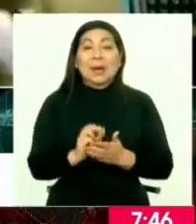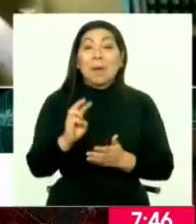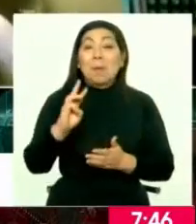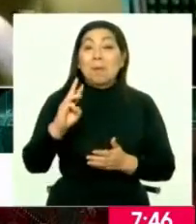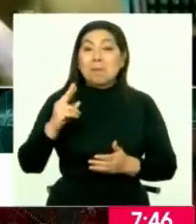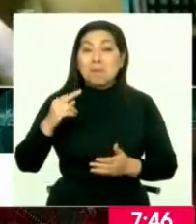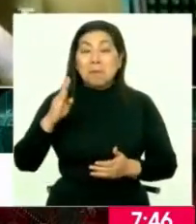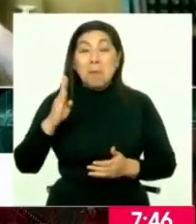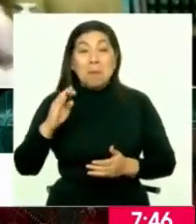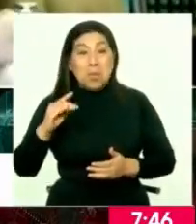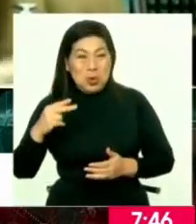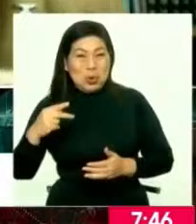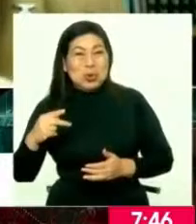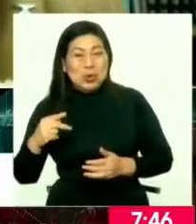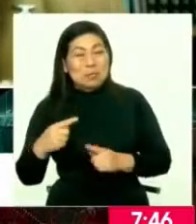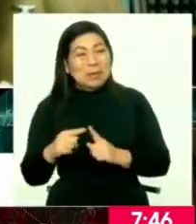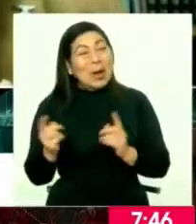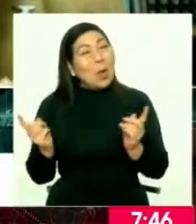Bush y